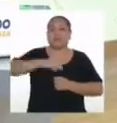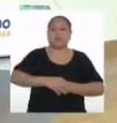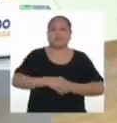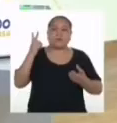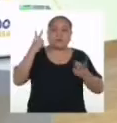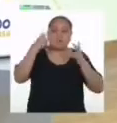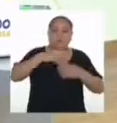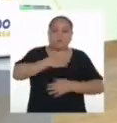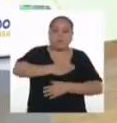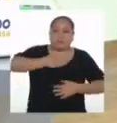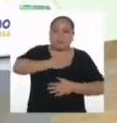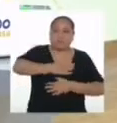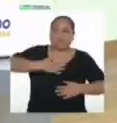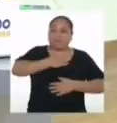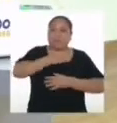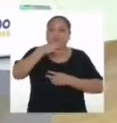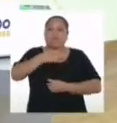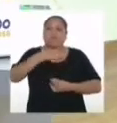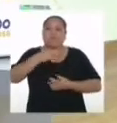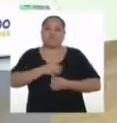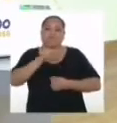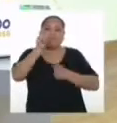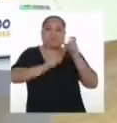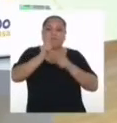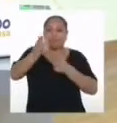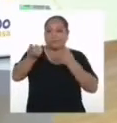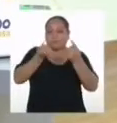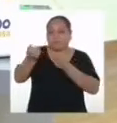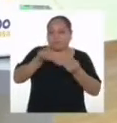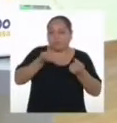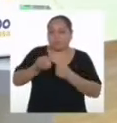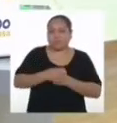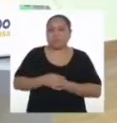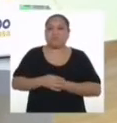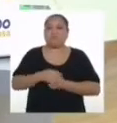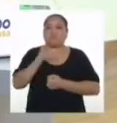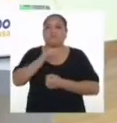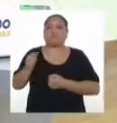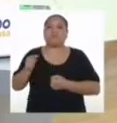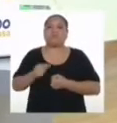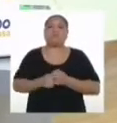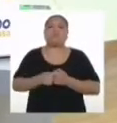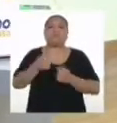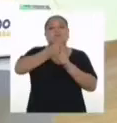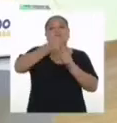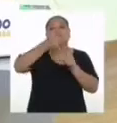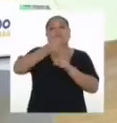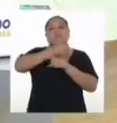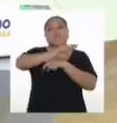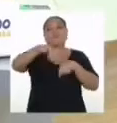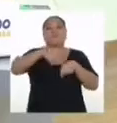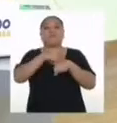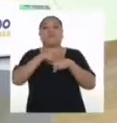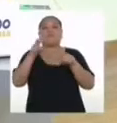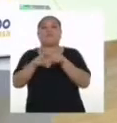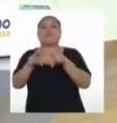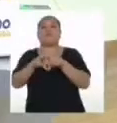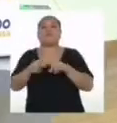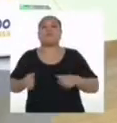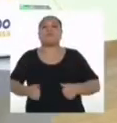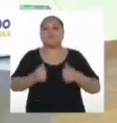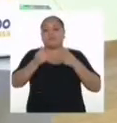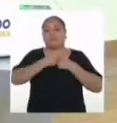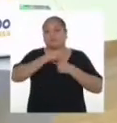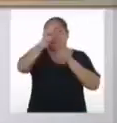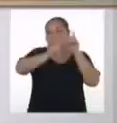ser apreciada estrictamente como un espacio de gestión integrada de los recursos con impactos sustanciales sobre la propia naturaleza y sobre la vida humana